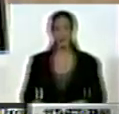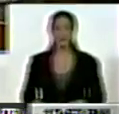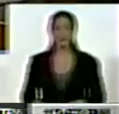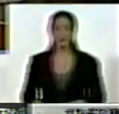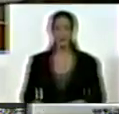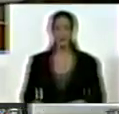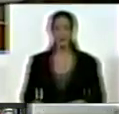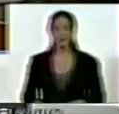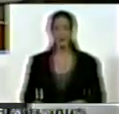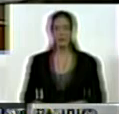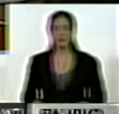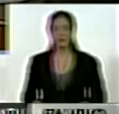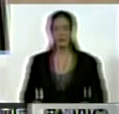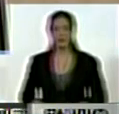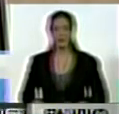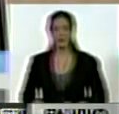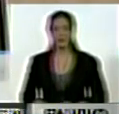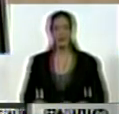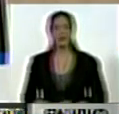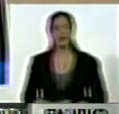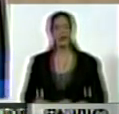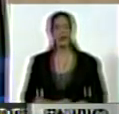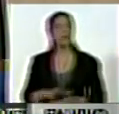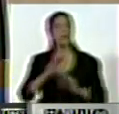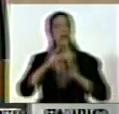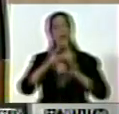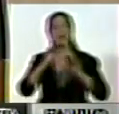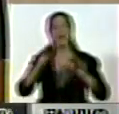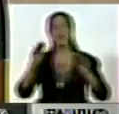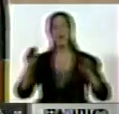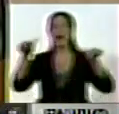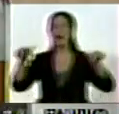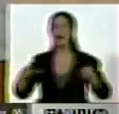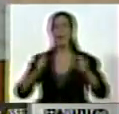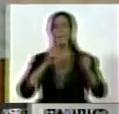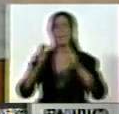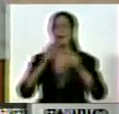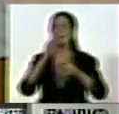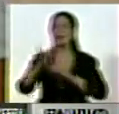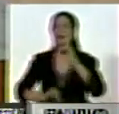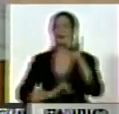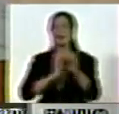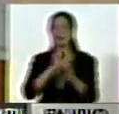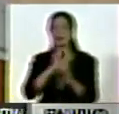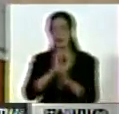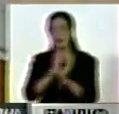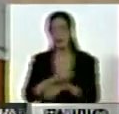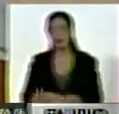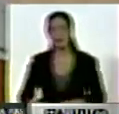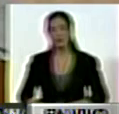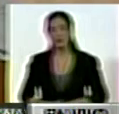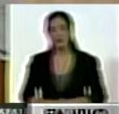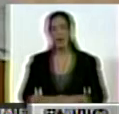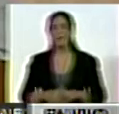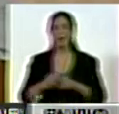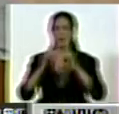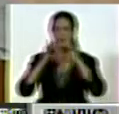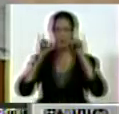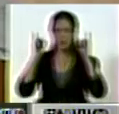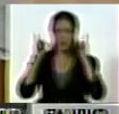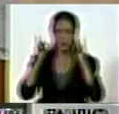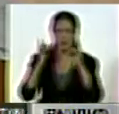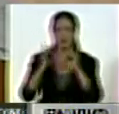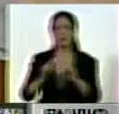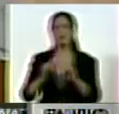Información. Hemos convocado esta rueda de prensa internacional para denunciar a